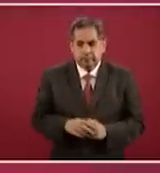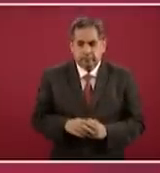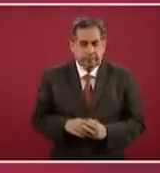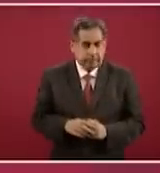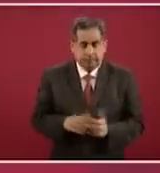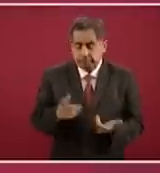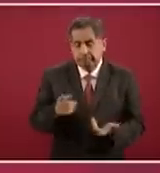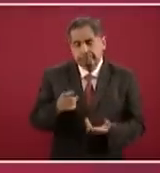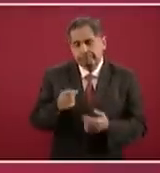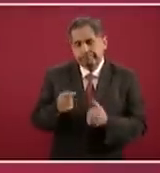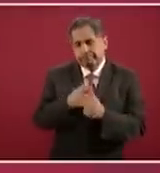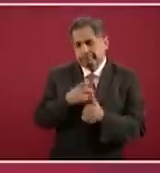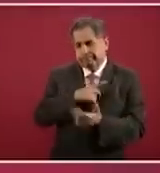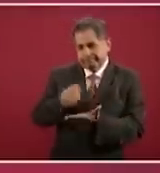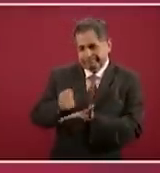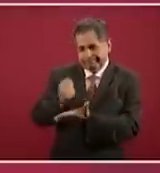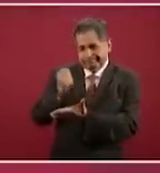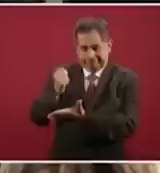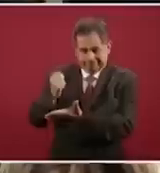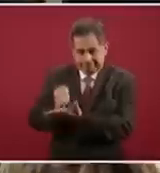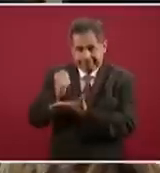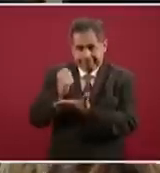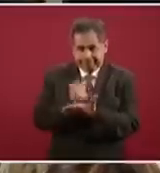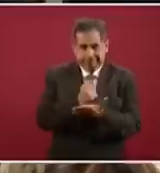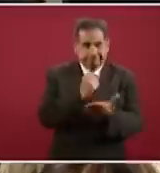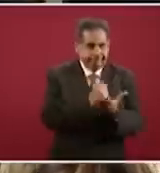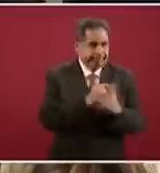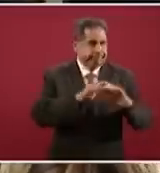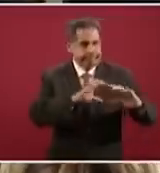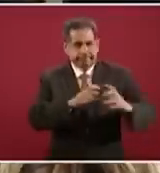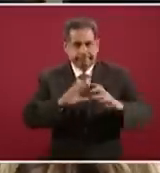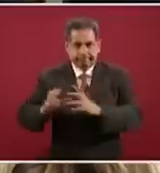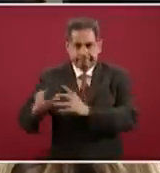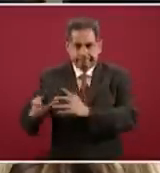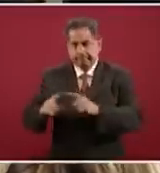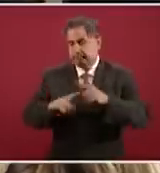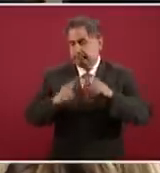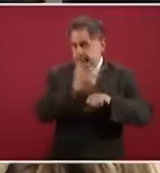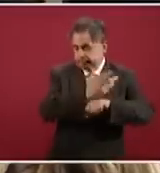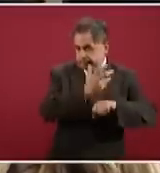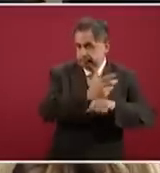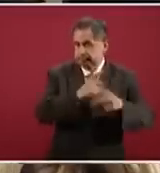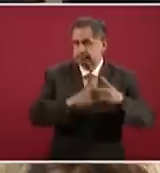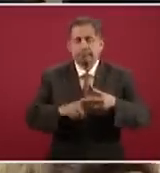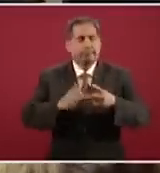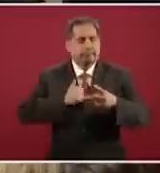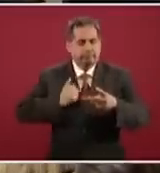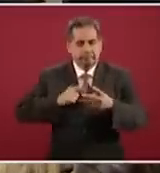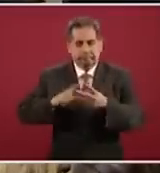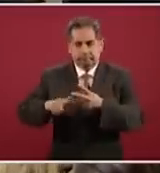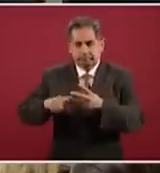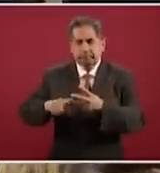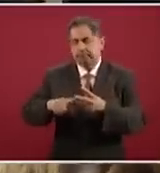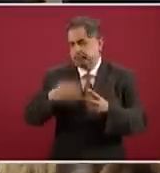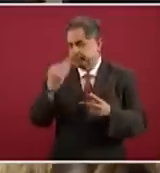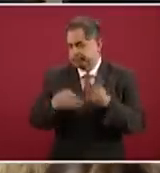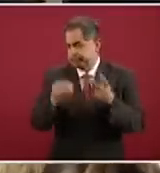ser aprobado por los congresos de Estados Unidos, ya lo dije, y de